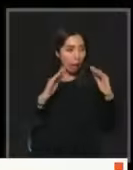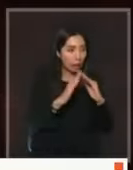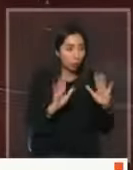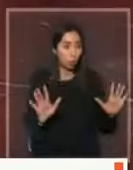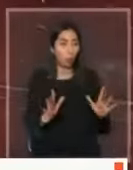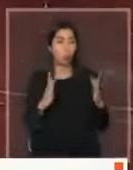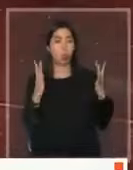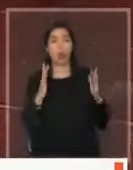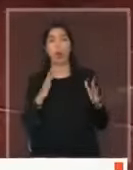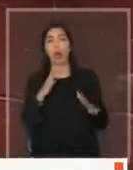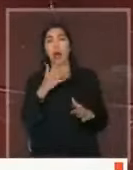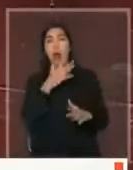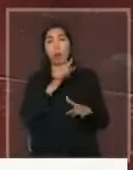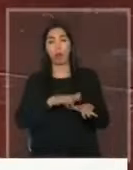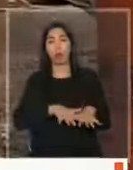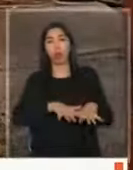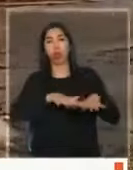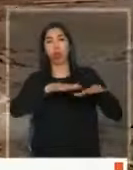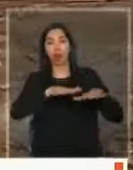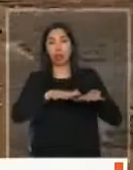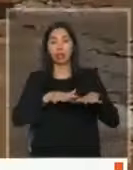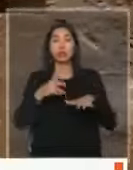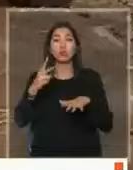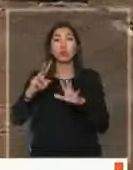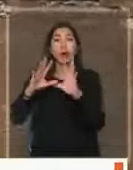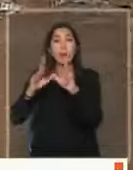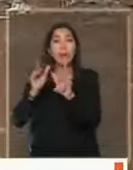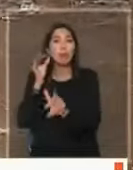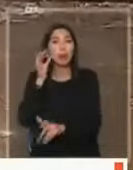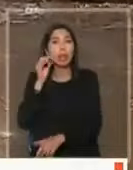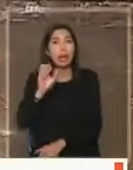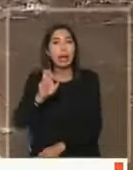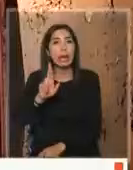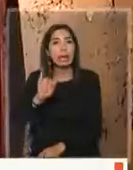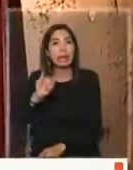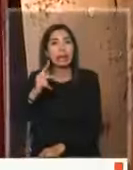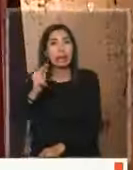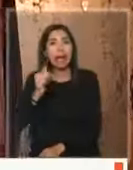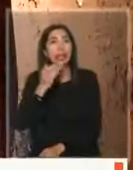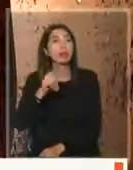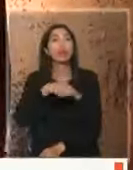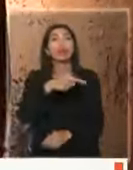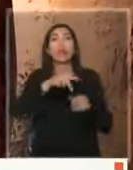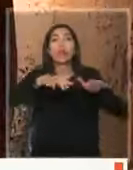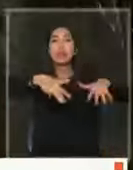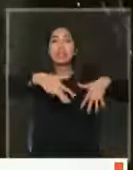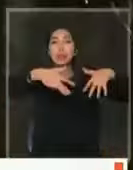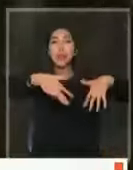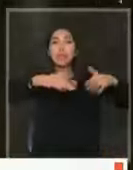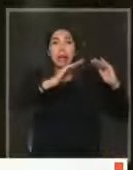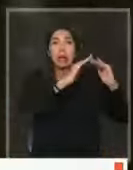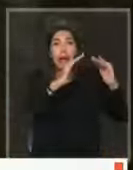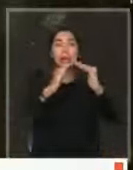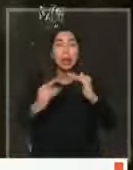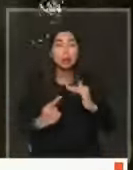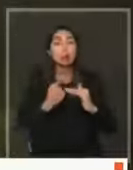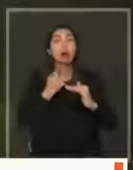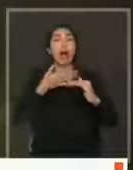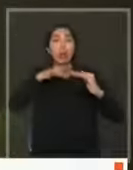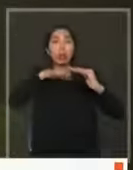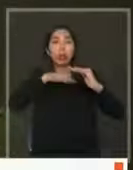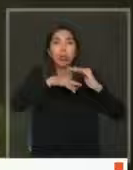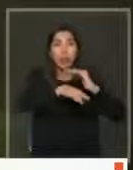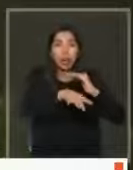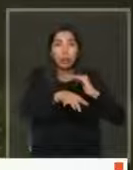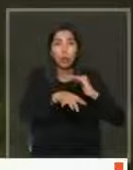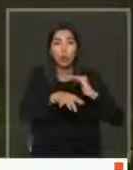entero. La familia de Erika es una de las 19 que se vieron con sus viviendas absolutamente anegadas. Entró a su casa con botas, un